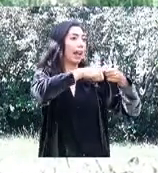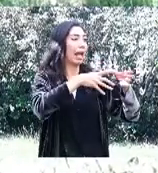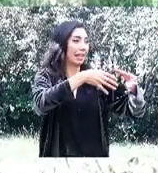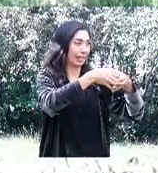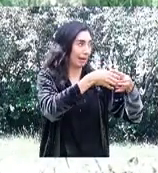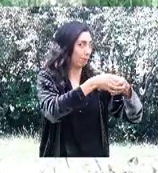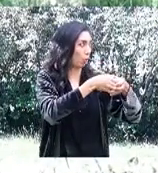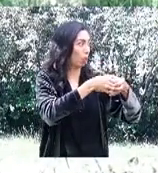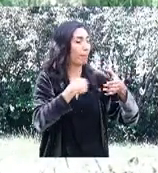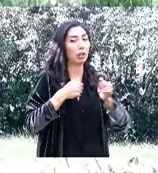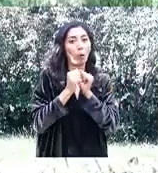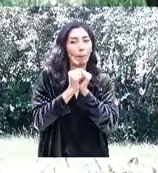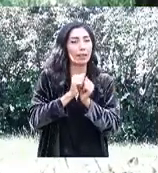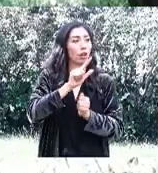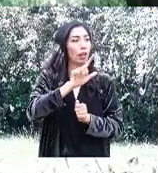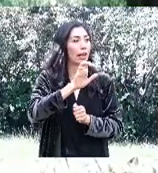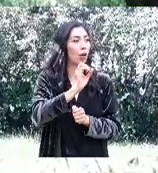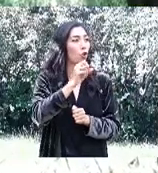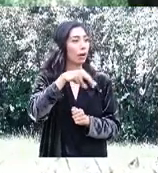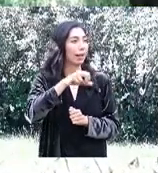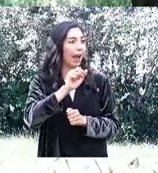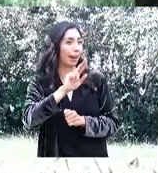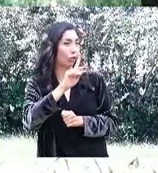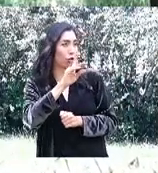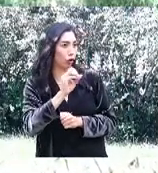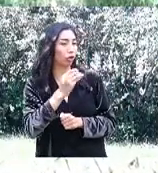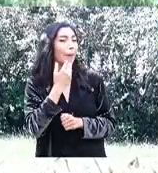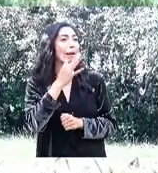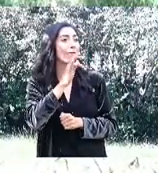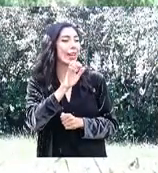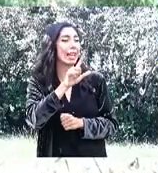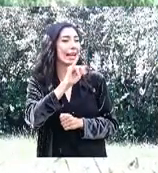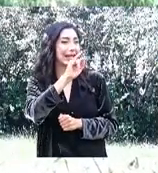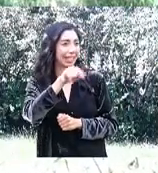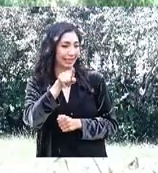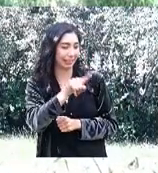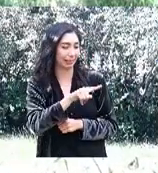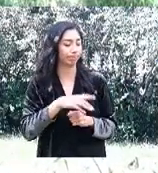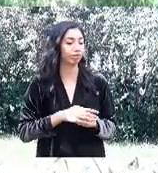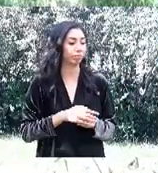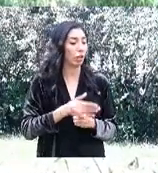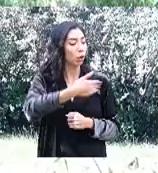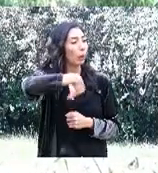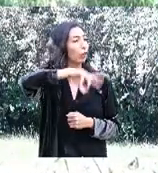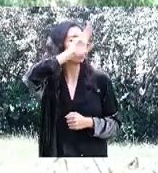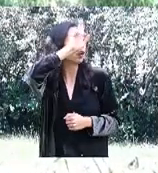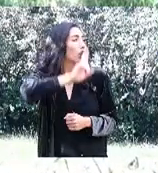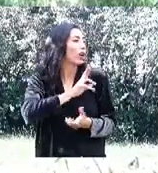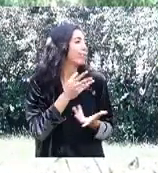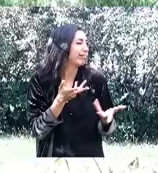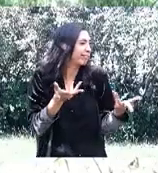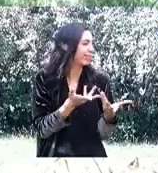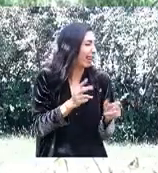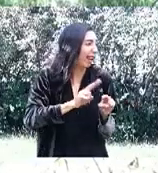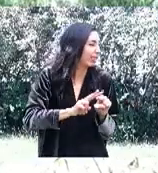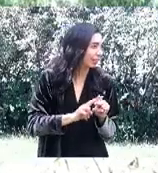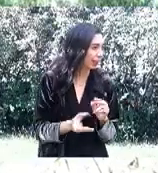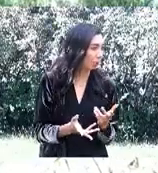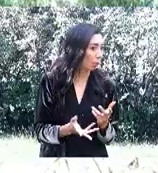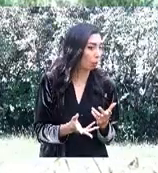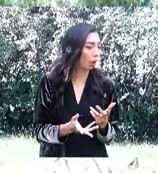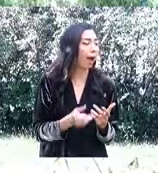a mis compañeros Leonardo y Félix eh dentro de nuestras principales labores acá en el centro interactivo de los conocimientos es el de